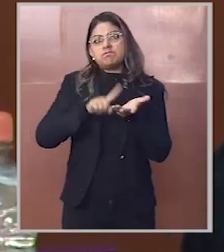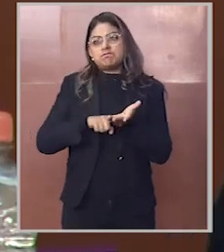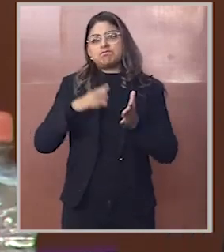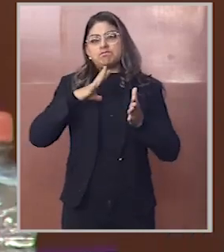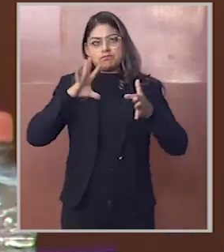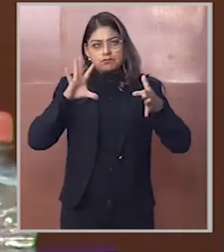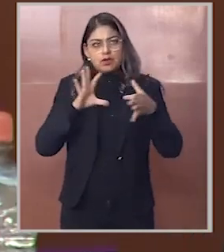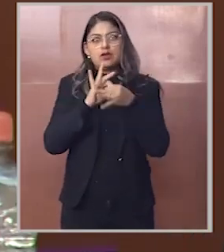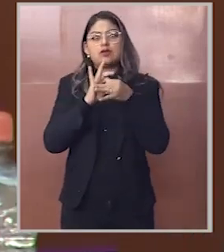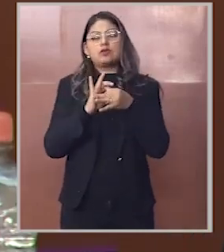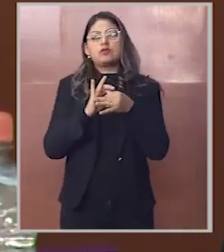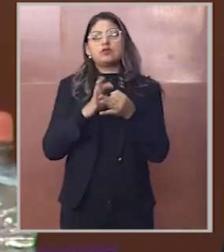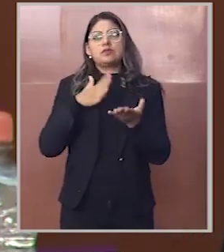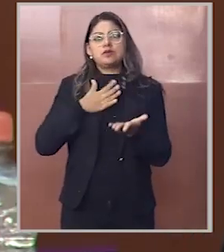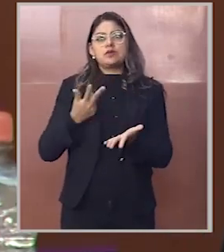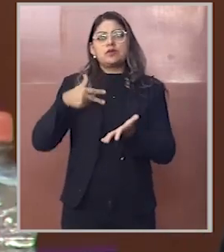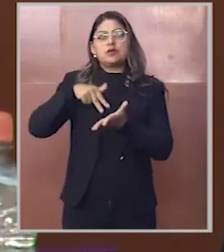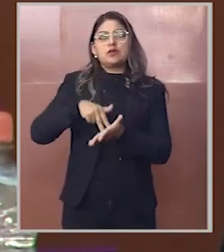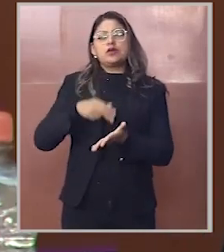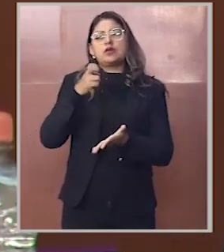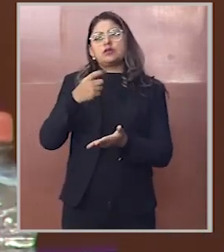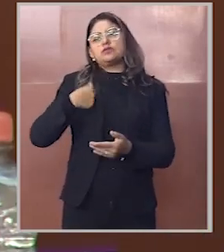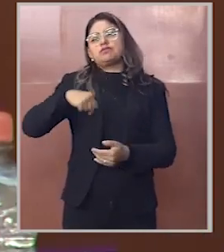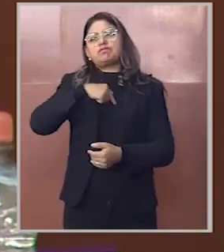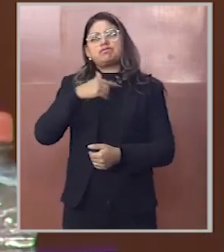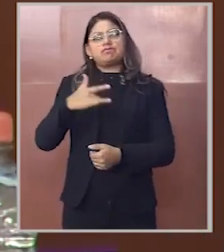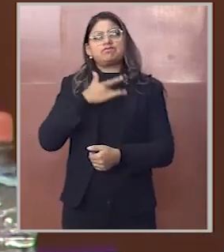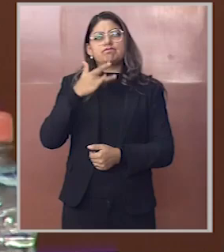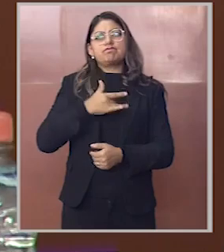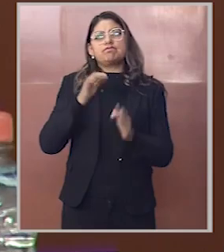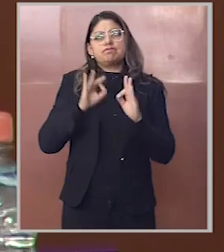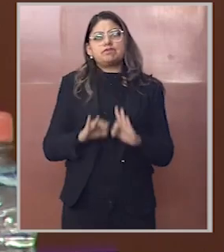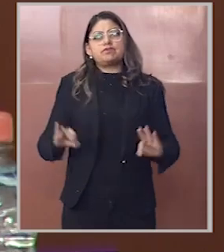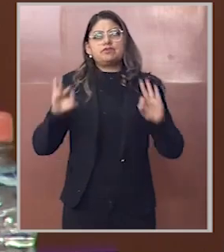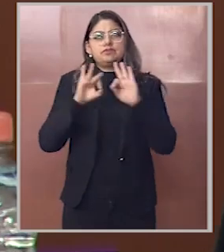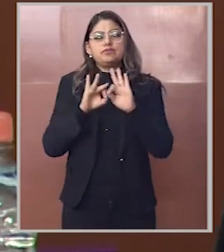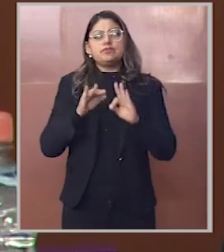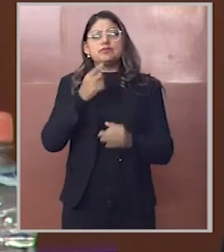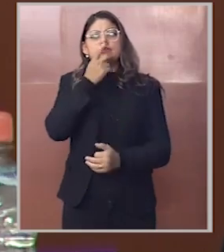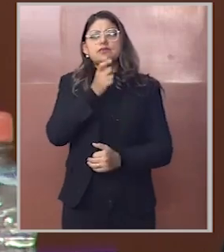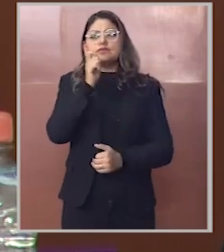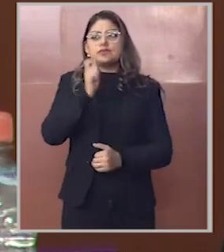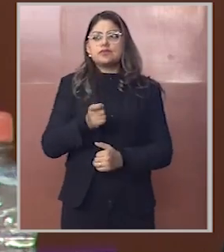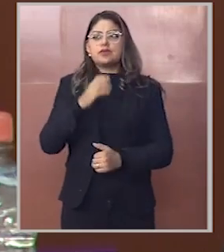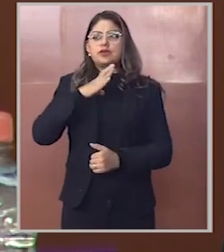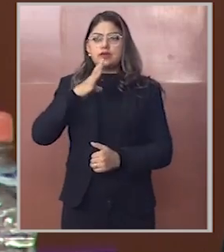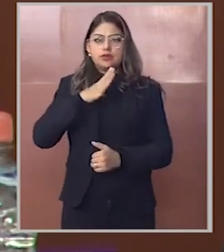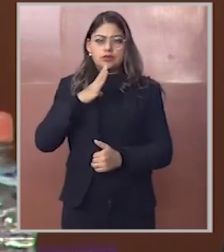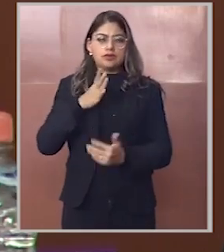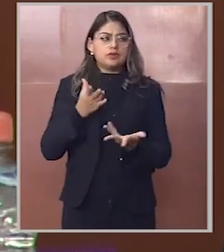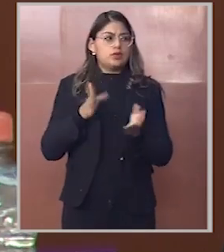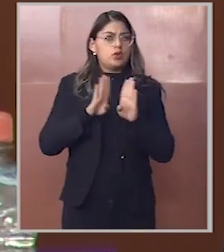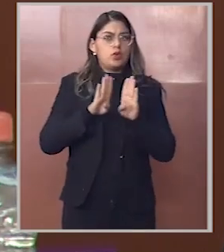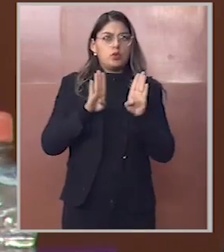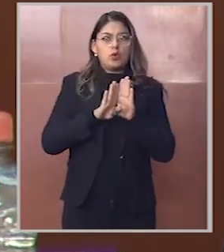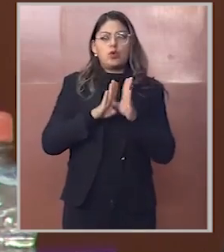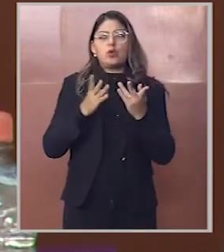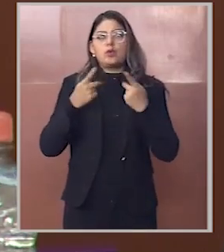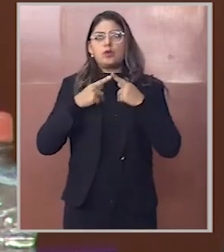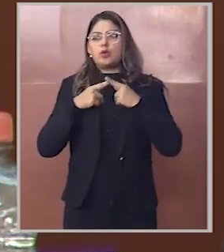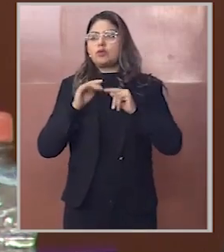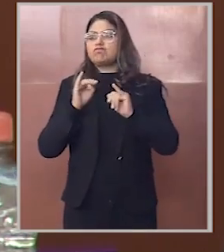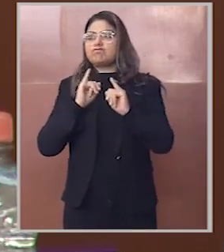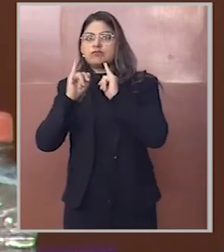nosotras es muy importante decir que el hecho de que existan interpretaciones traducciones también en